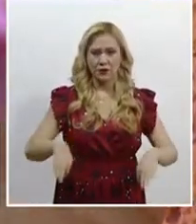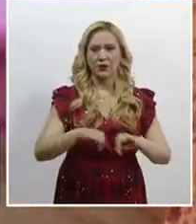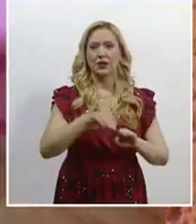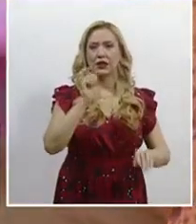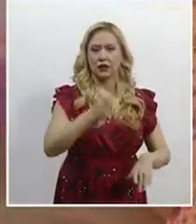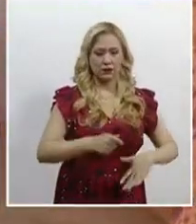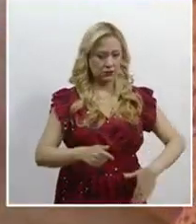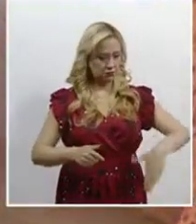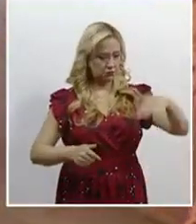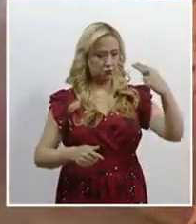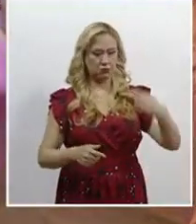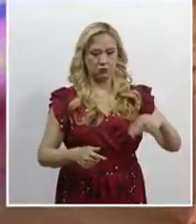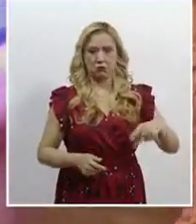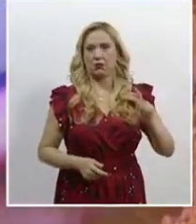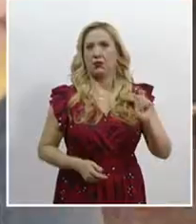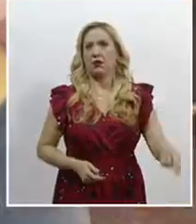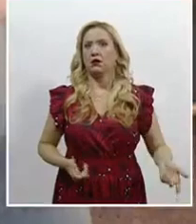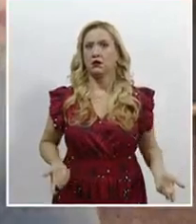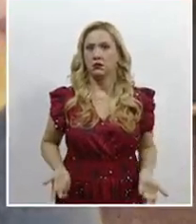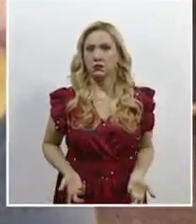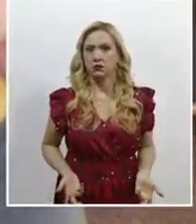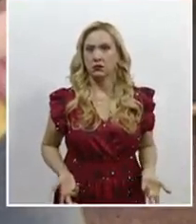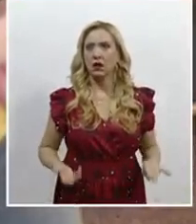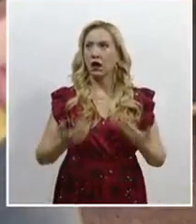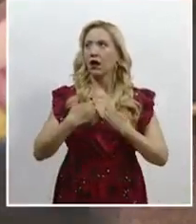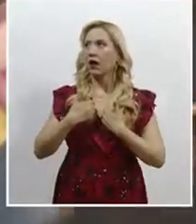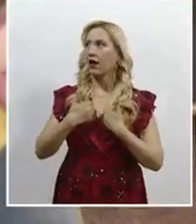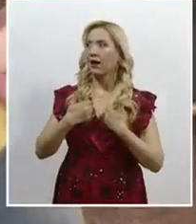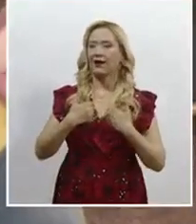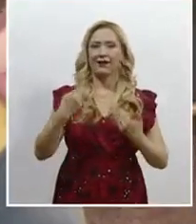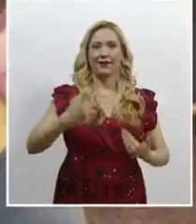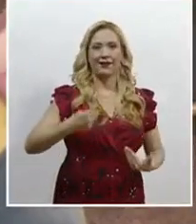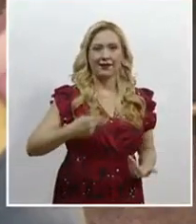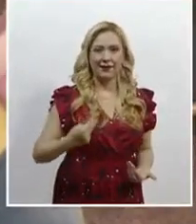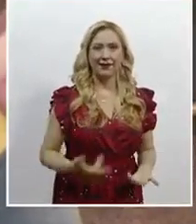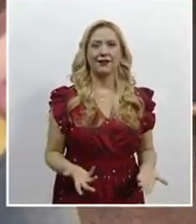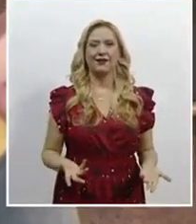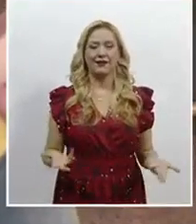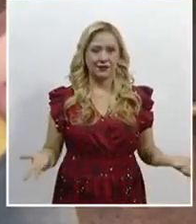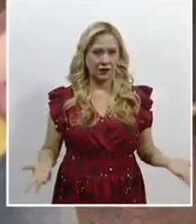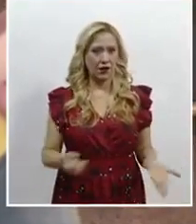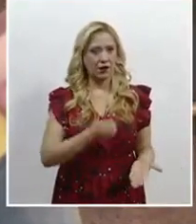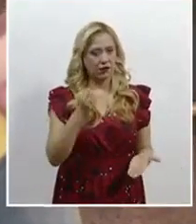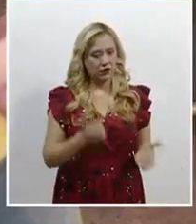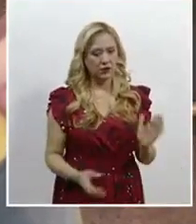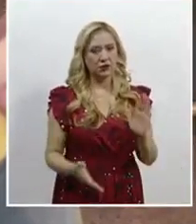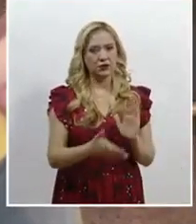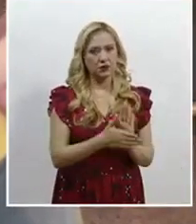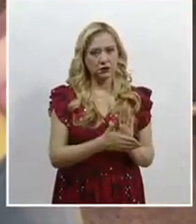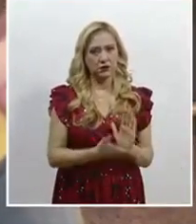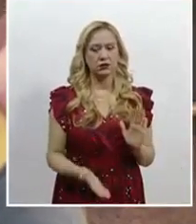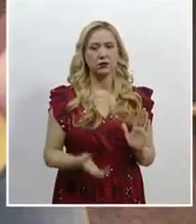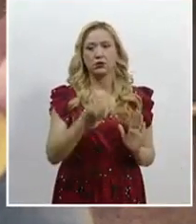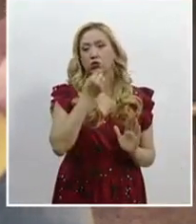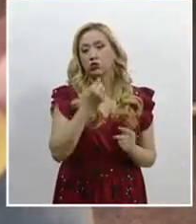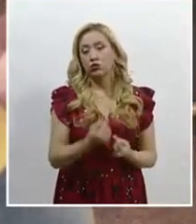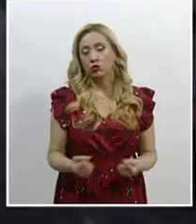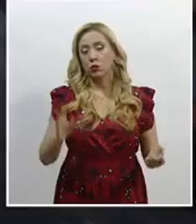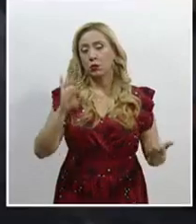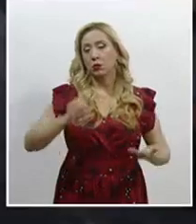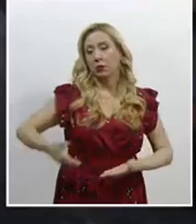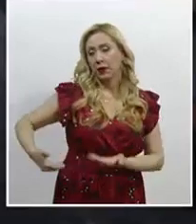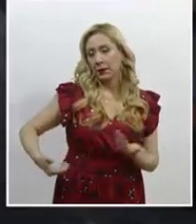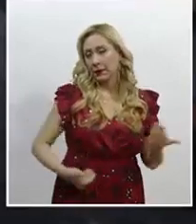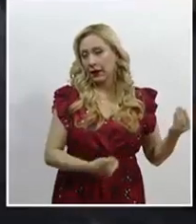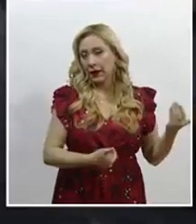individualidad, refleje su existencia y el reconocimiento jurídico de su identidad. Explicó que la identidad jurídica de los menores y todos los